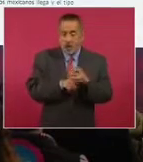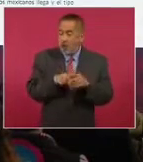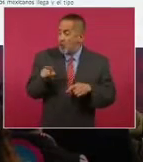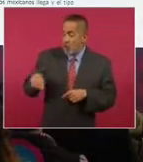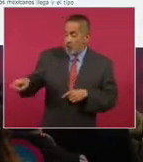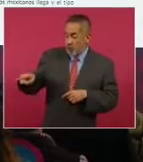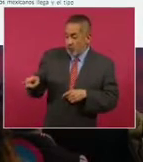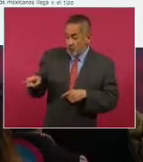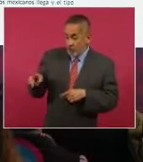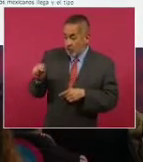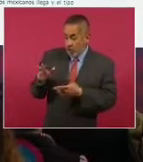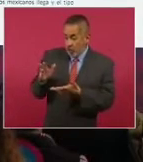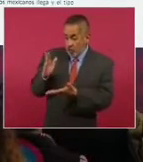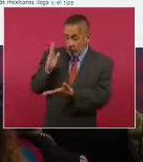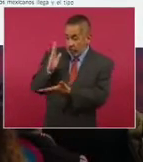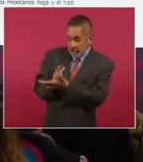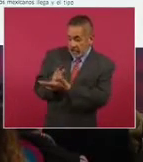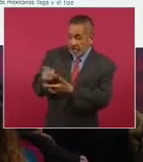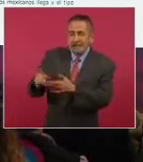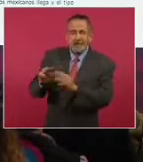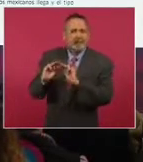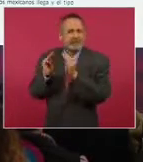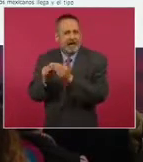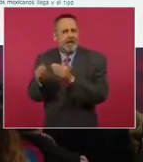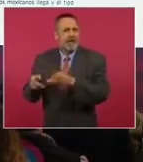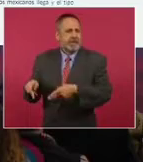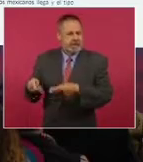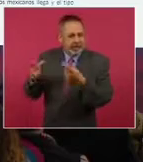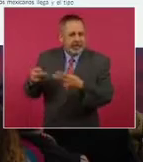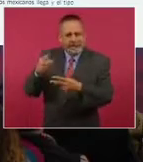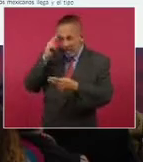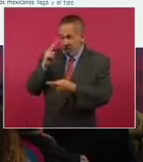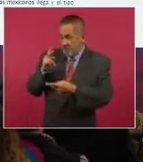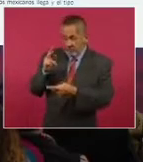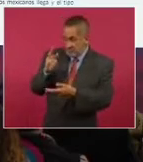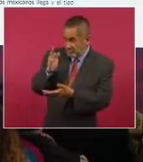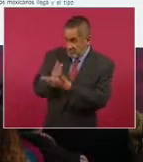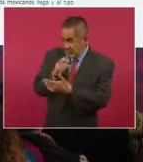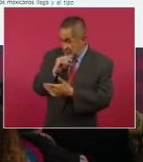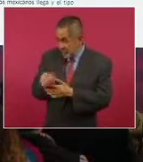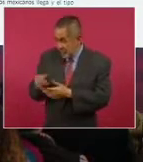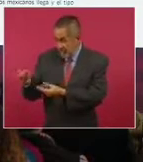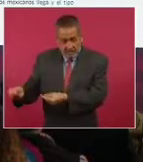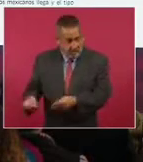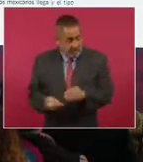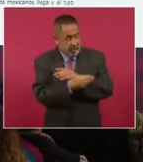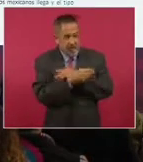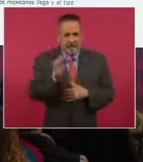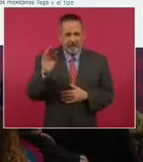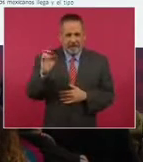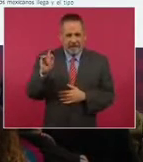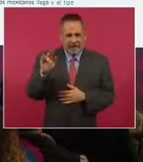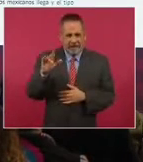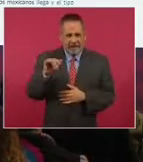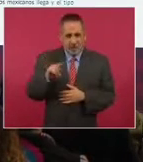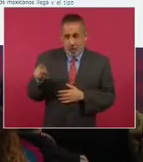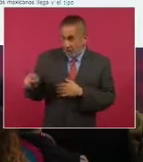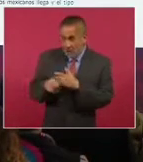detenemos a las bandas de narcotráfico que operan en México y que introducen esta